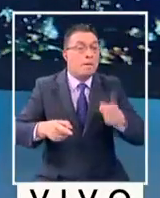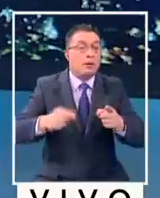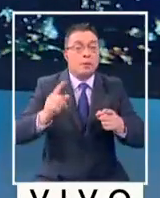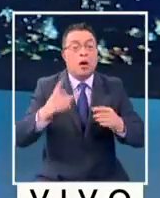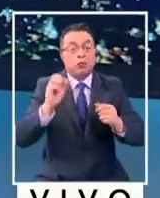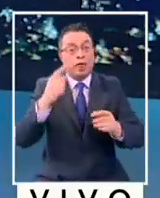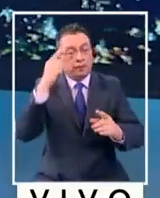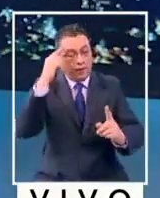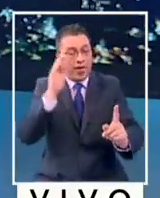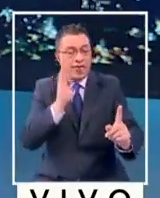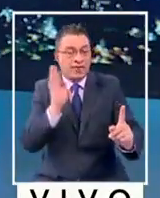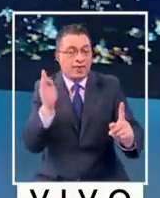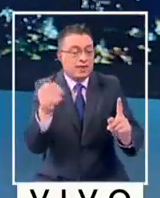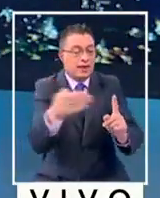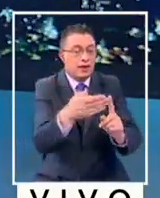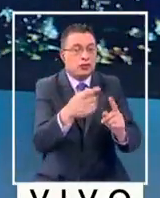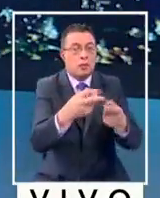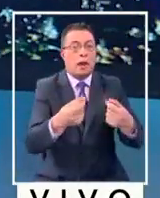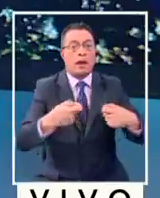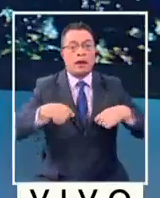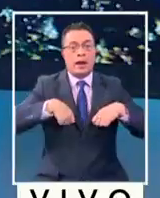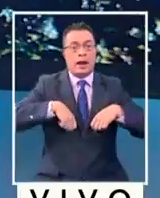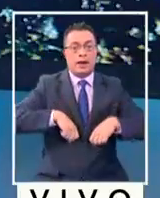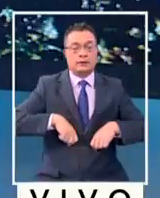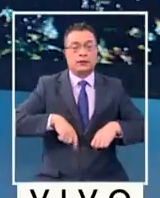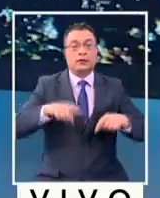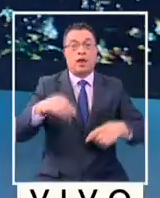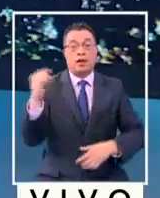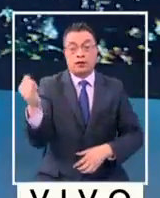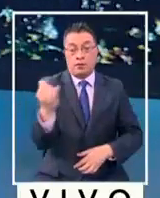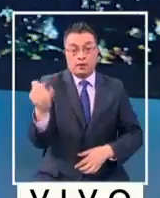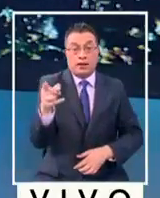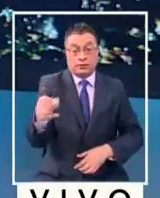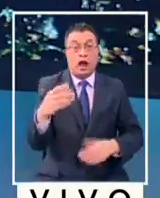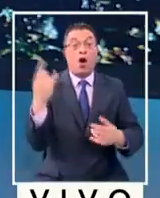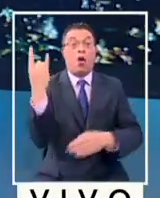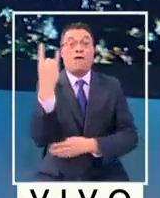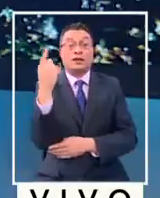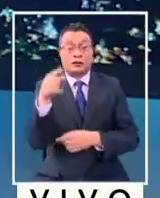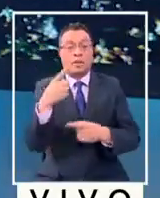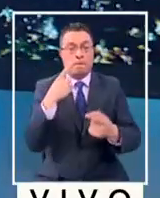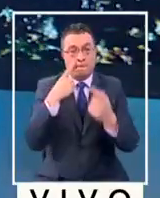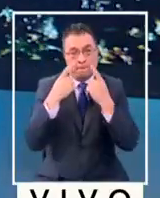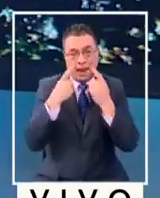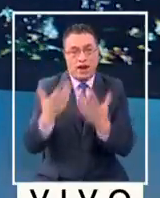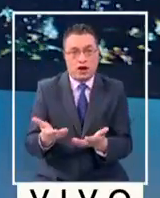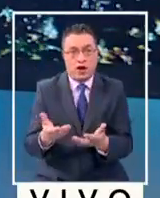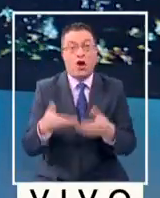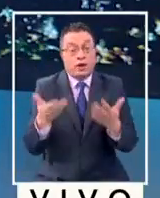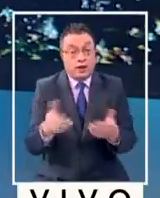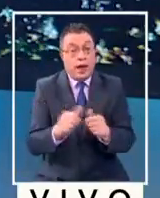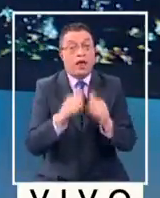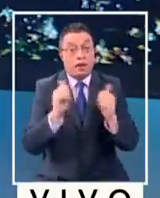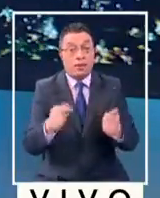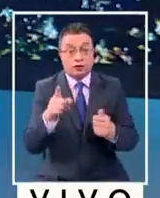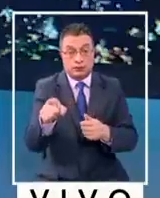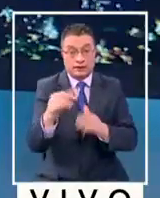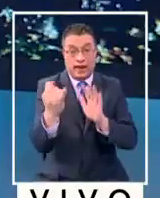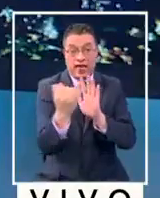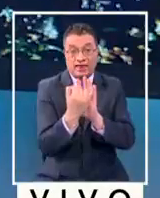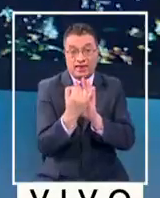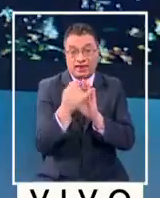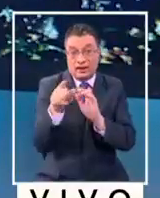a una ganancia. Por eso es la autonomía universitaria la que se ve en peligro. Y más allá de eso, si esa entidad con